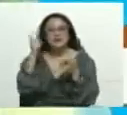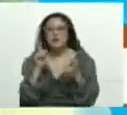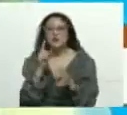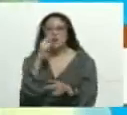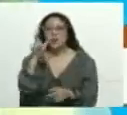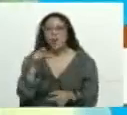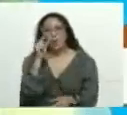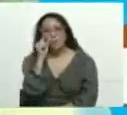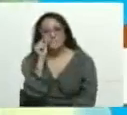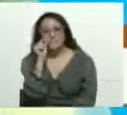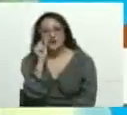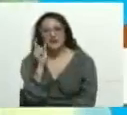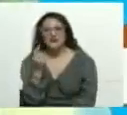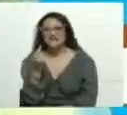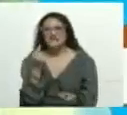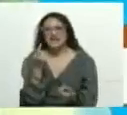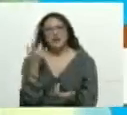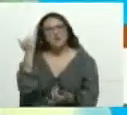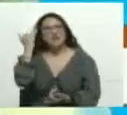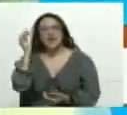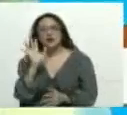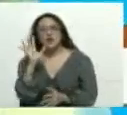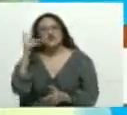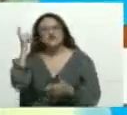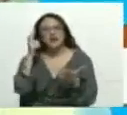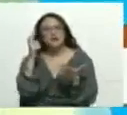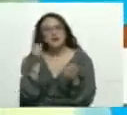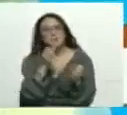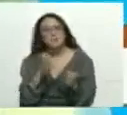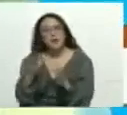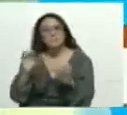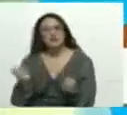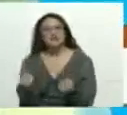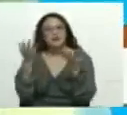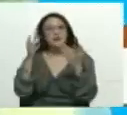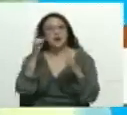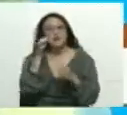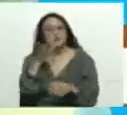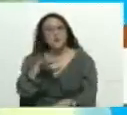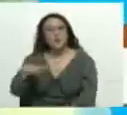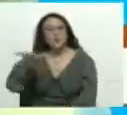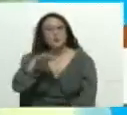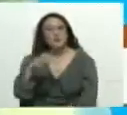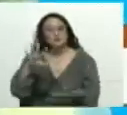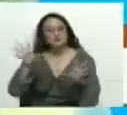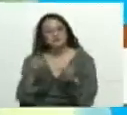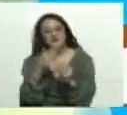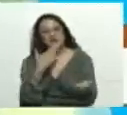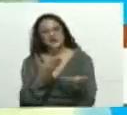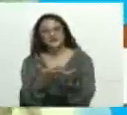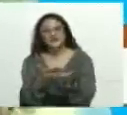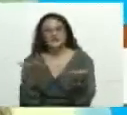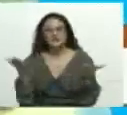no es un hombre ni siquiera es una idea sabes es un plan para salvar a la humanidad Muchas gracias